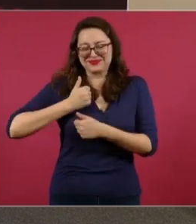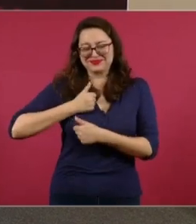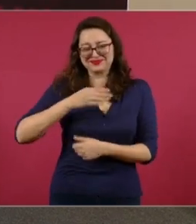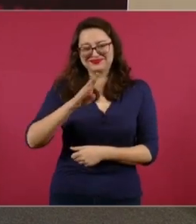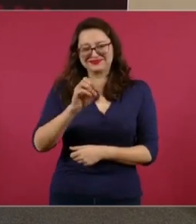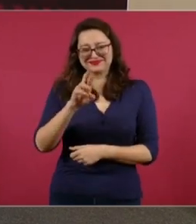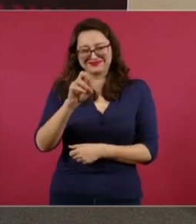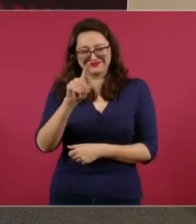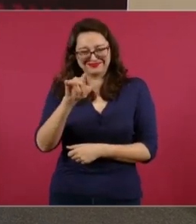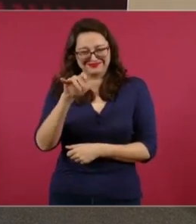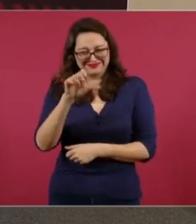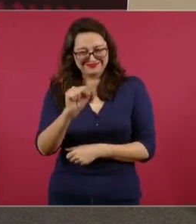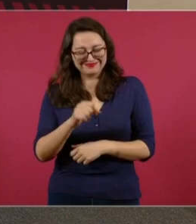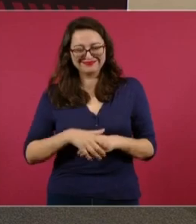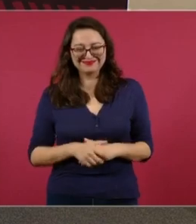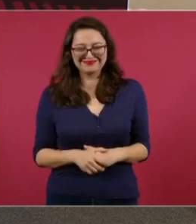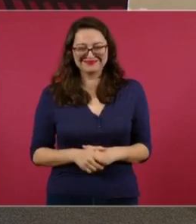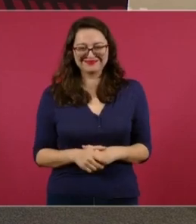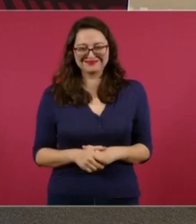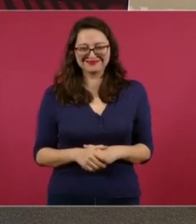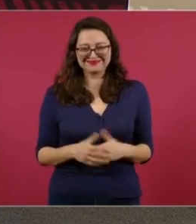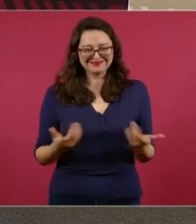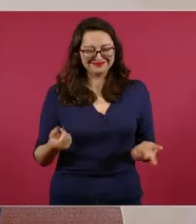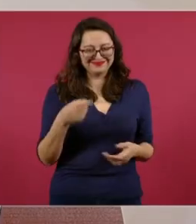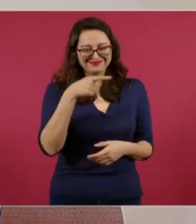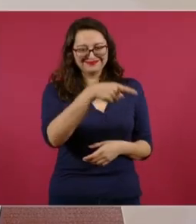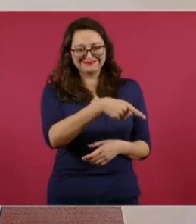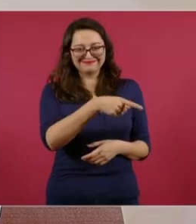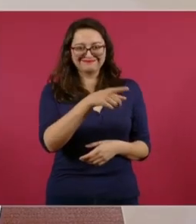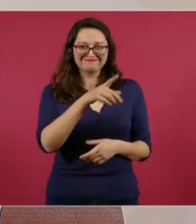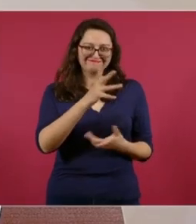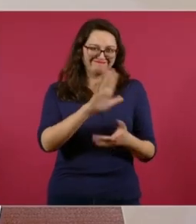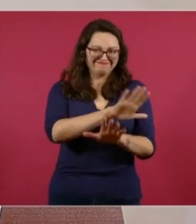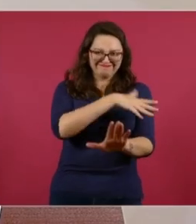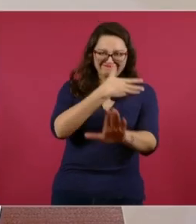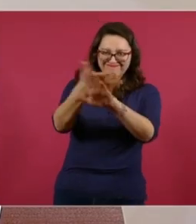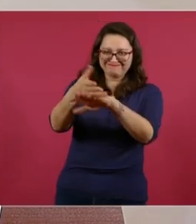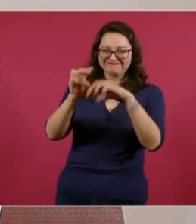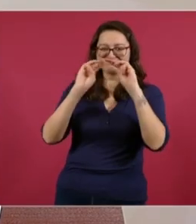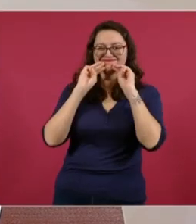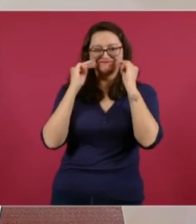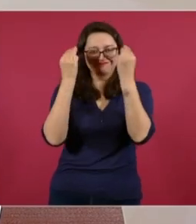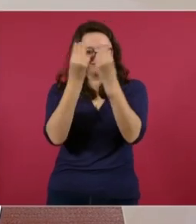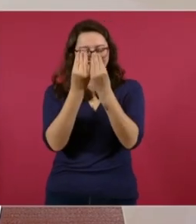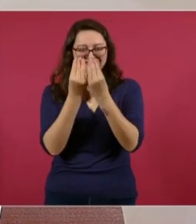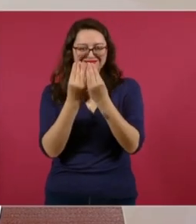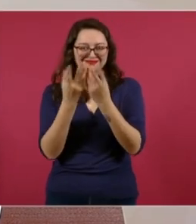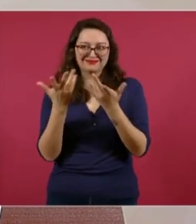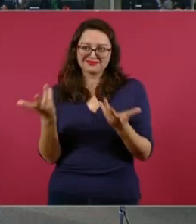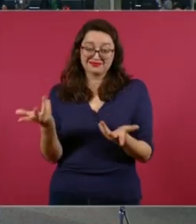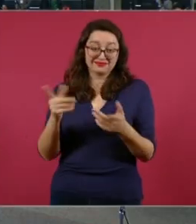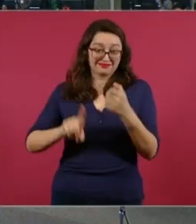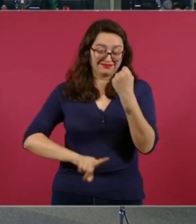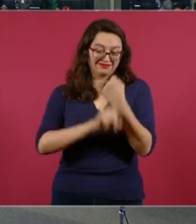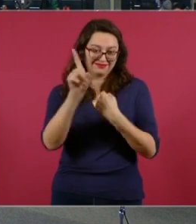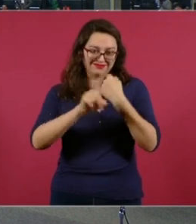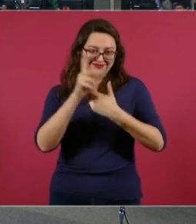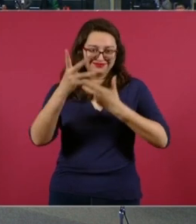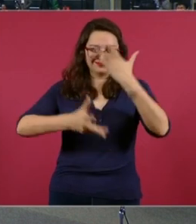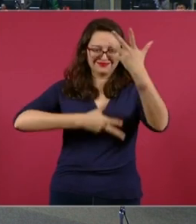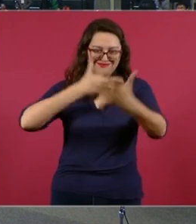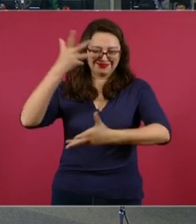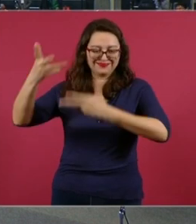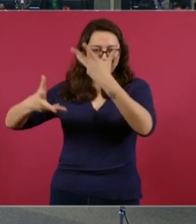y fue allá a pegarle un palazo, un garrotazo al avispero y meternos en un gran lío. Aquí está